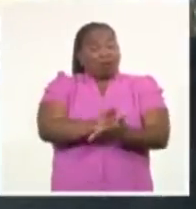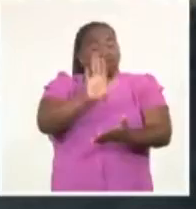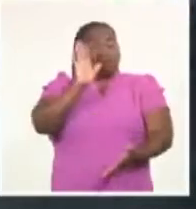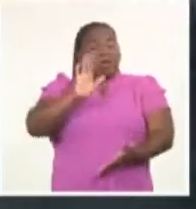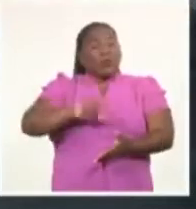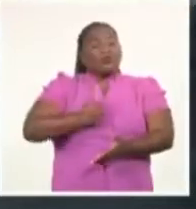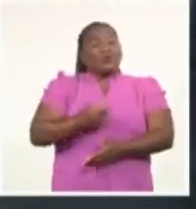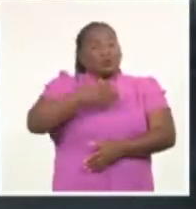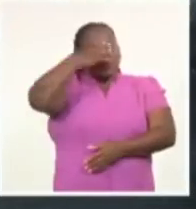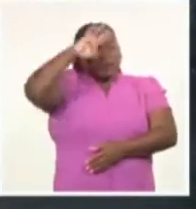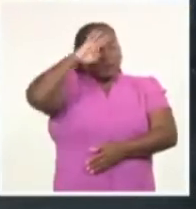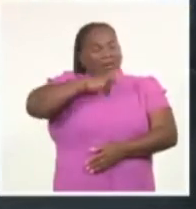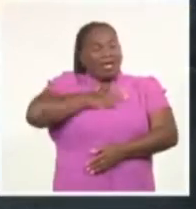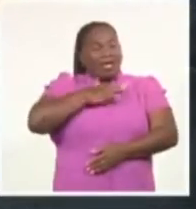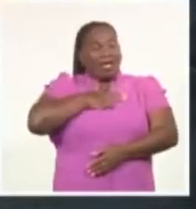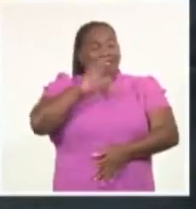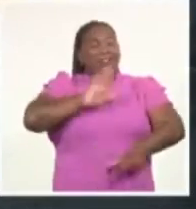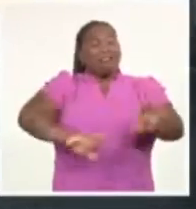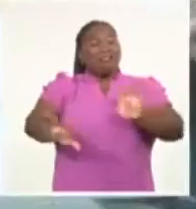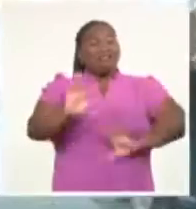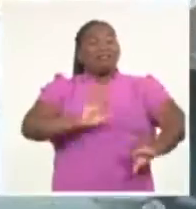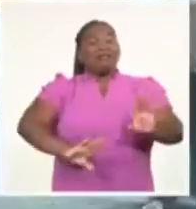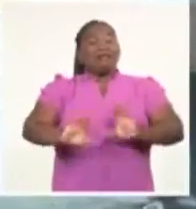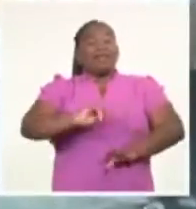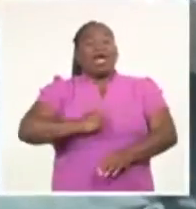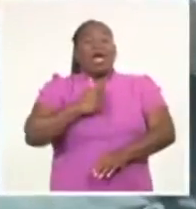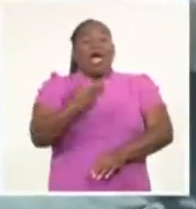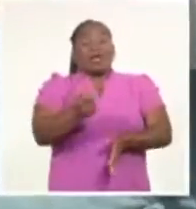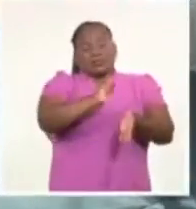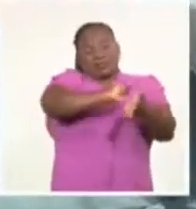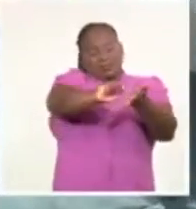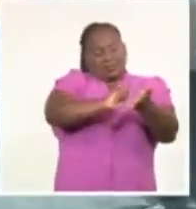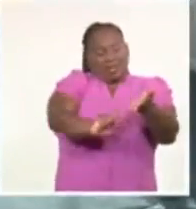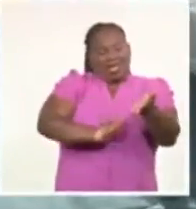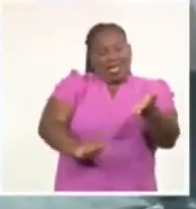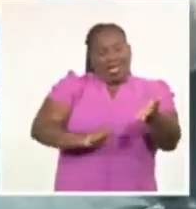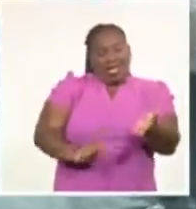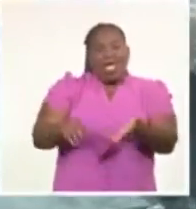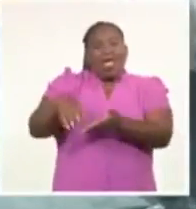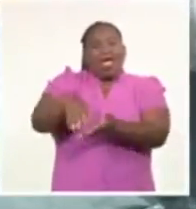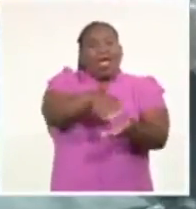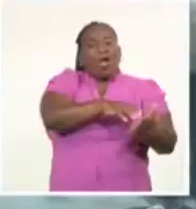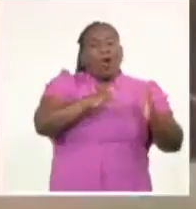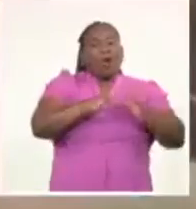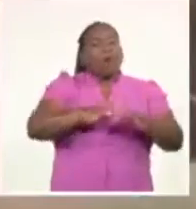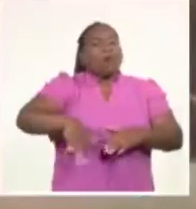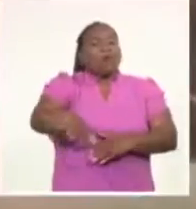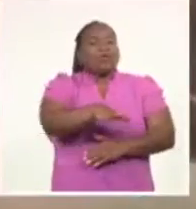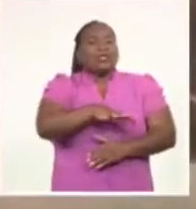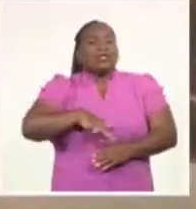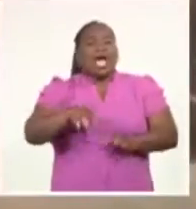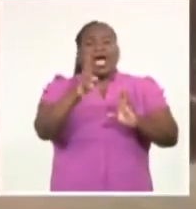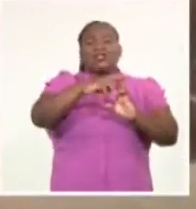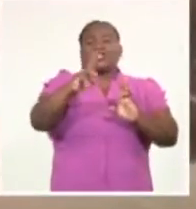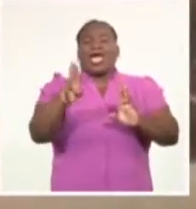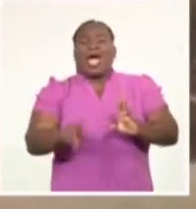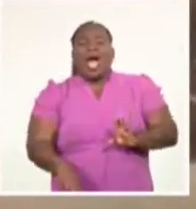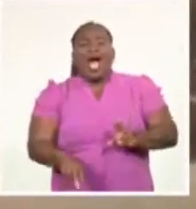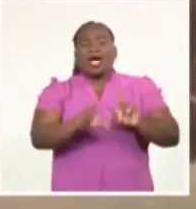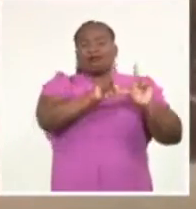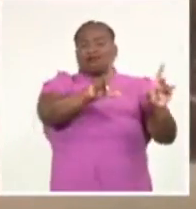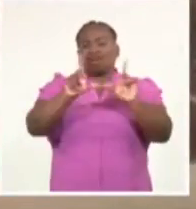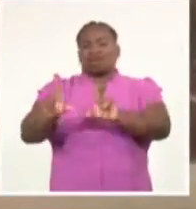cultural. Defienden la savia del arte y las letras en espacios comunitarios, escenarios, galerías y